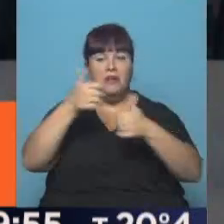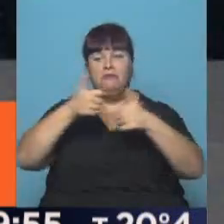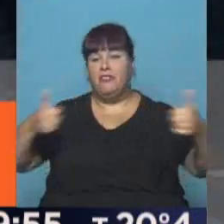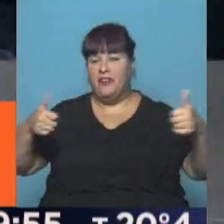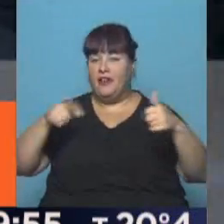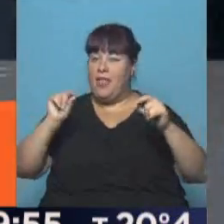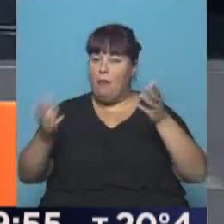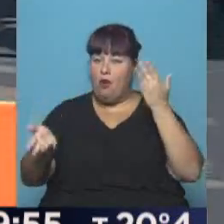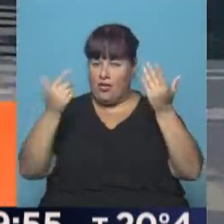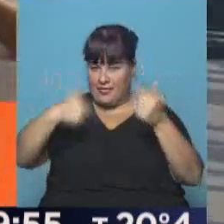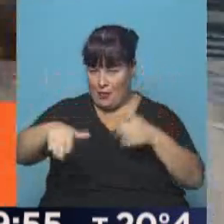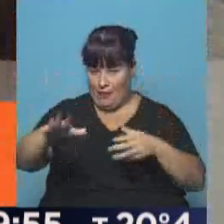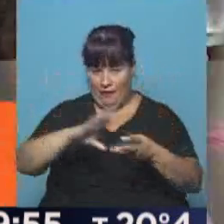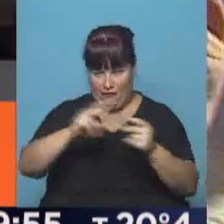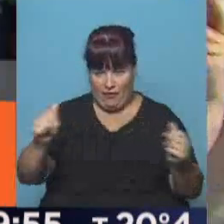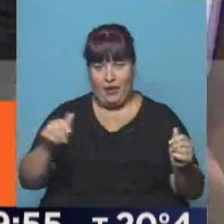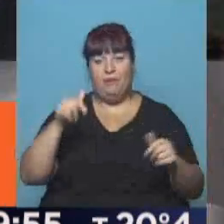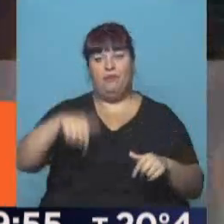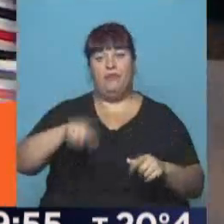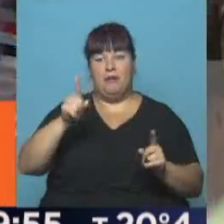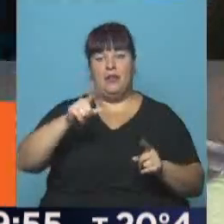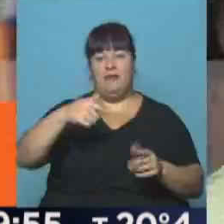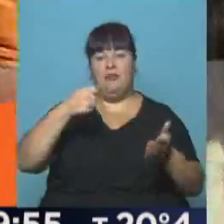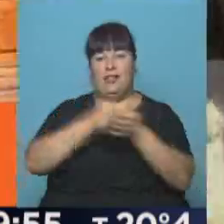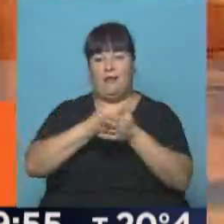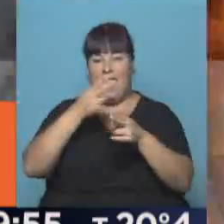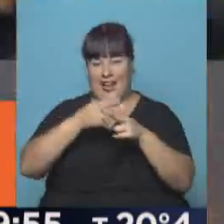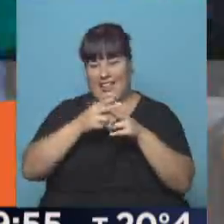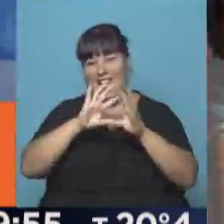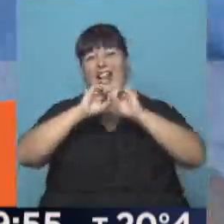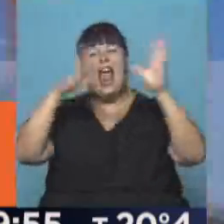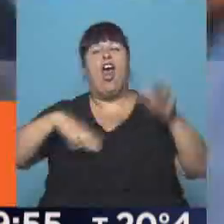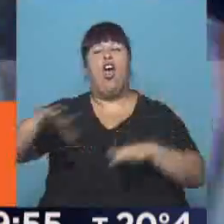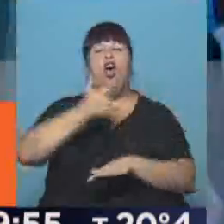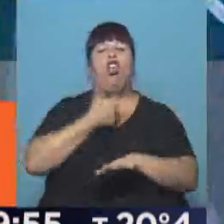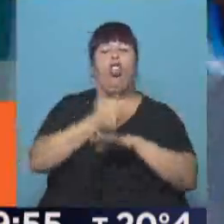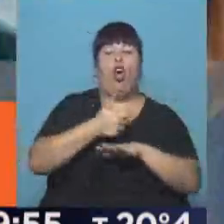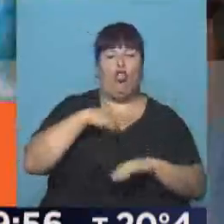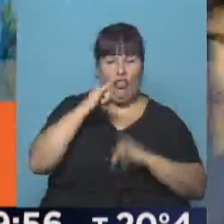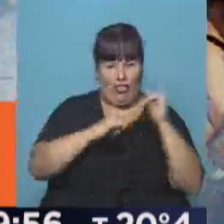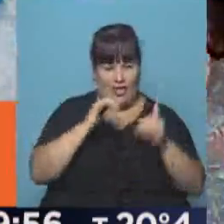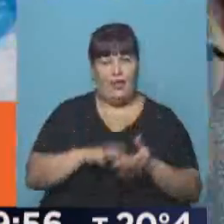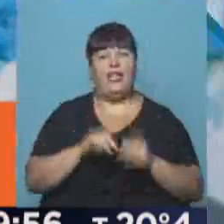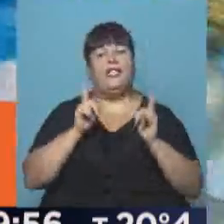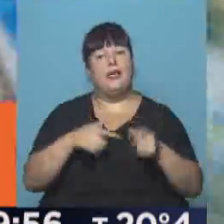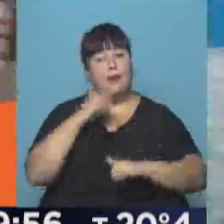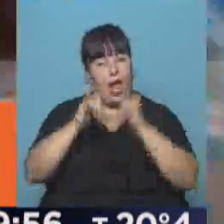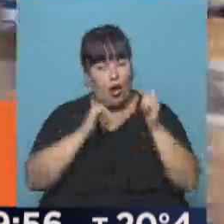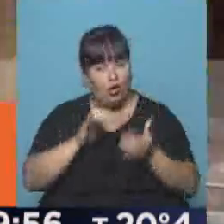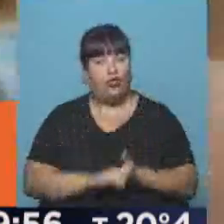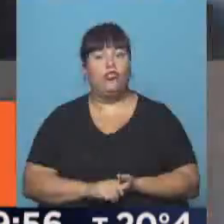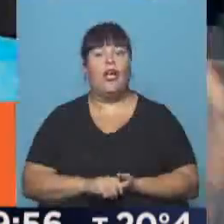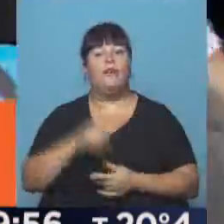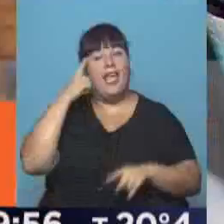seguridad ya se va a levantar en minutos nada más sobre esta terminal de retiro, para entender dónde estamos apostados nosotros. Y tenemos que decir entonces que